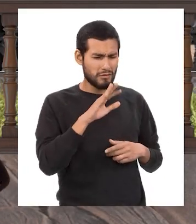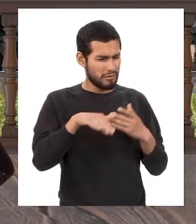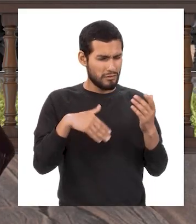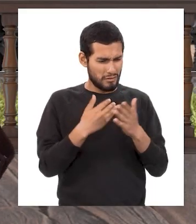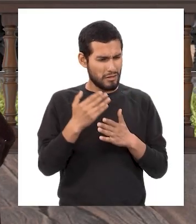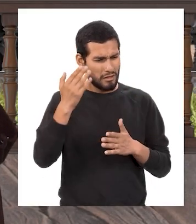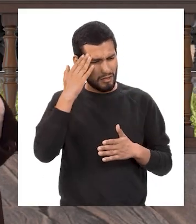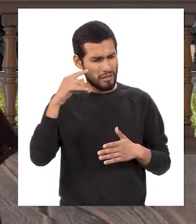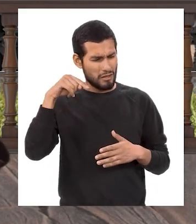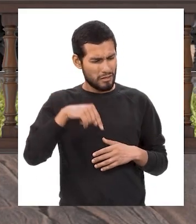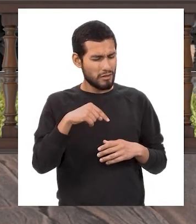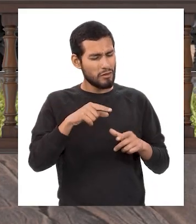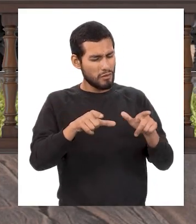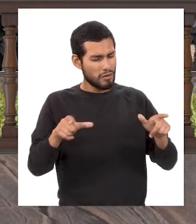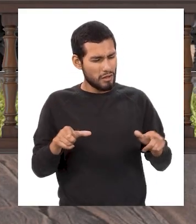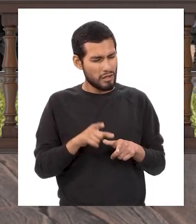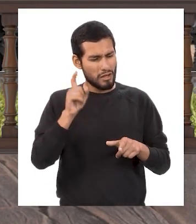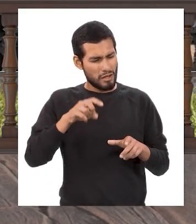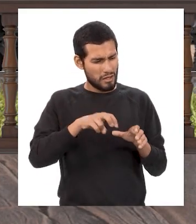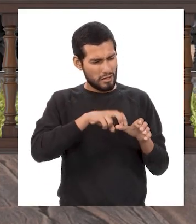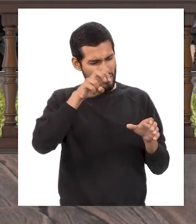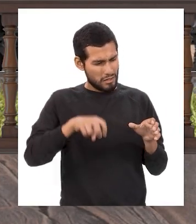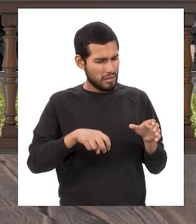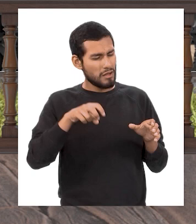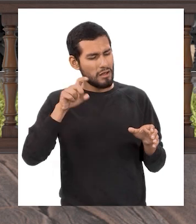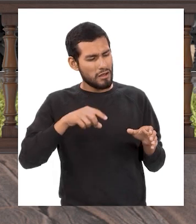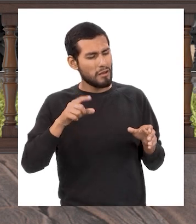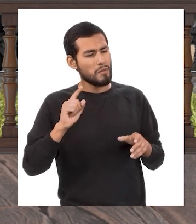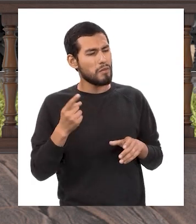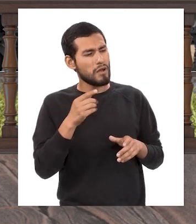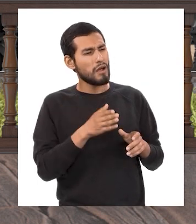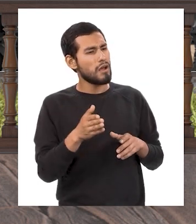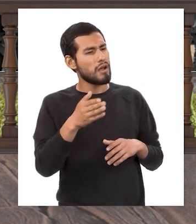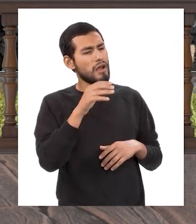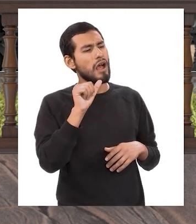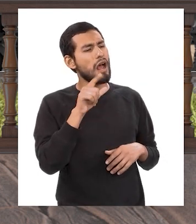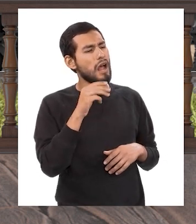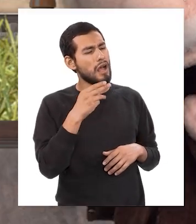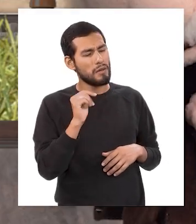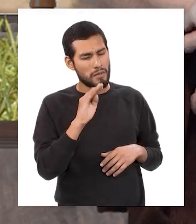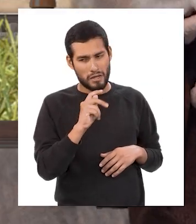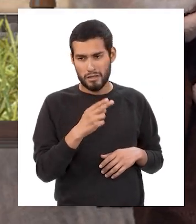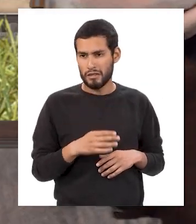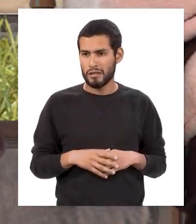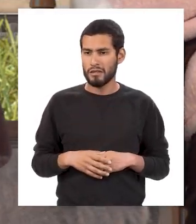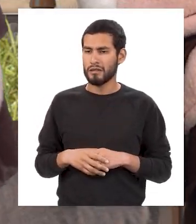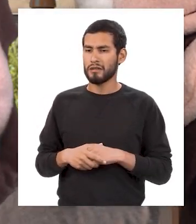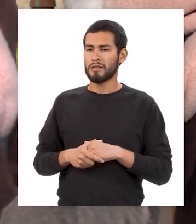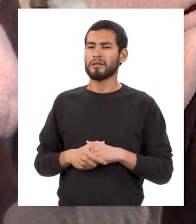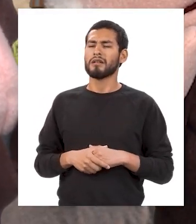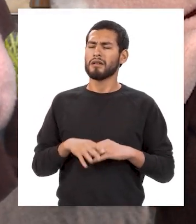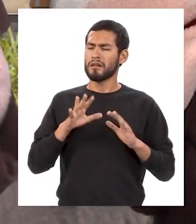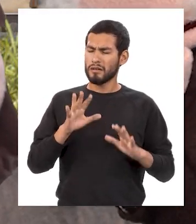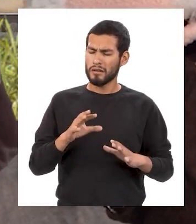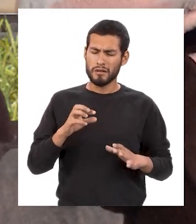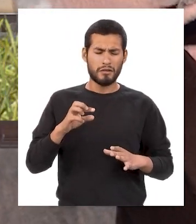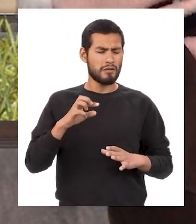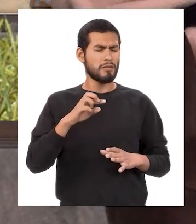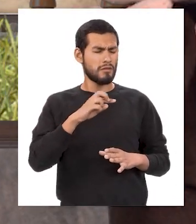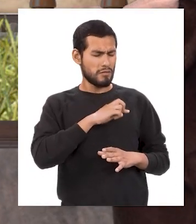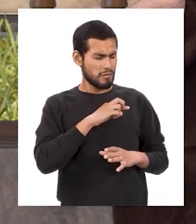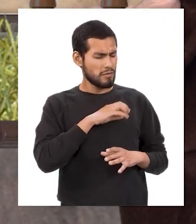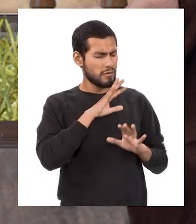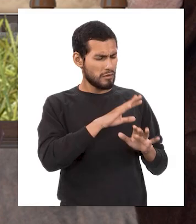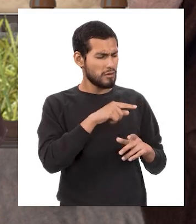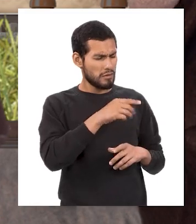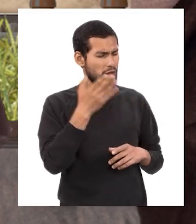los viajeros saben que en este punto se tienen que bajar para llegar primero a Allahabad. Passepartout, por favor. Ya bastante